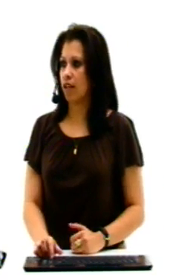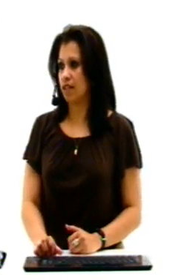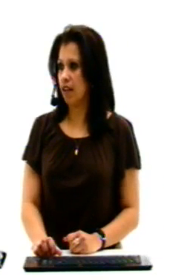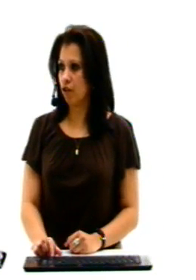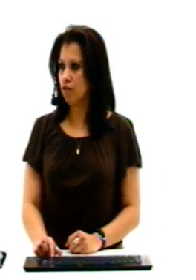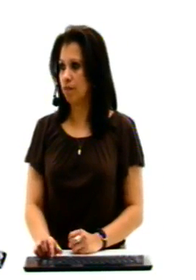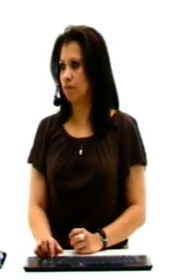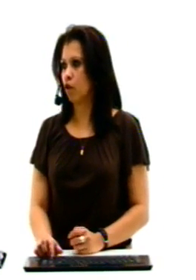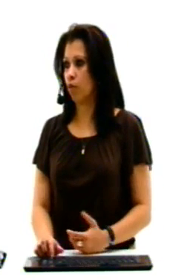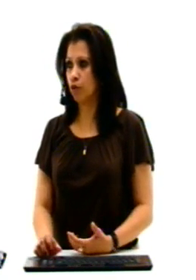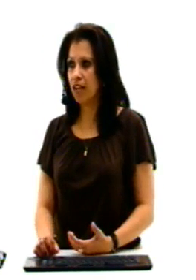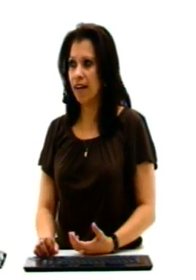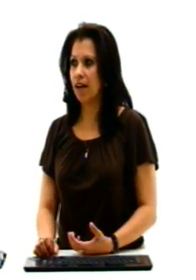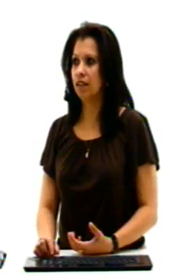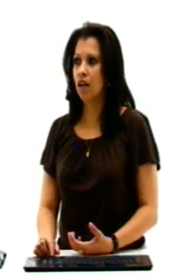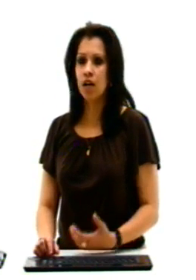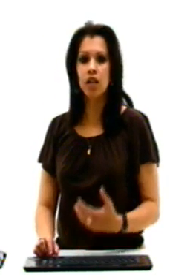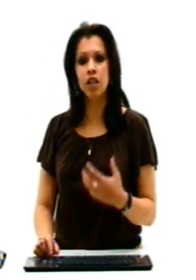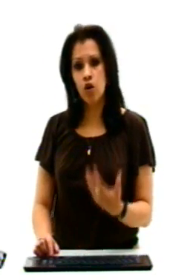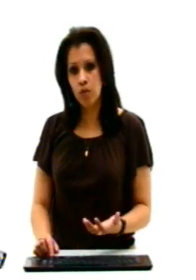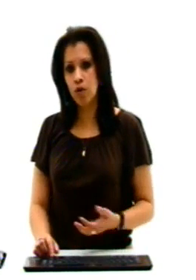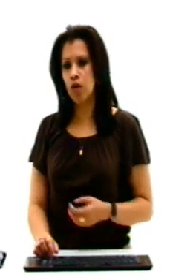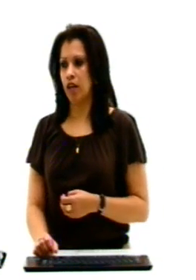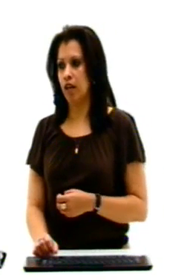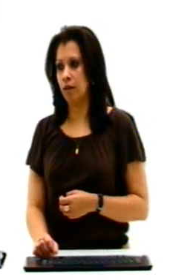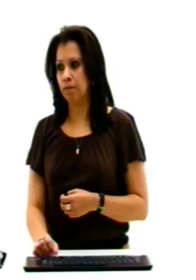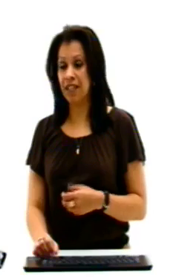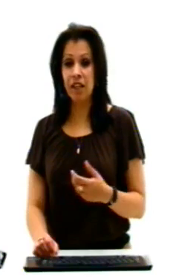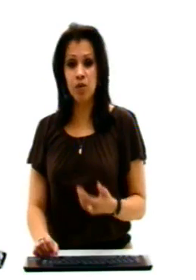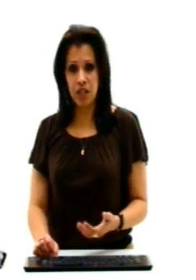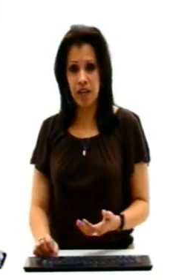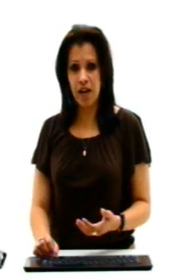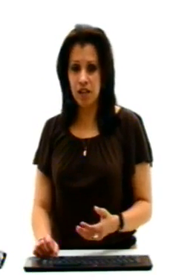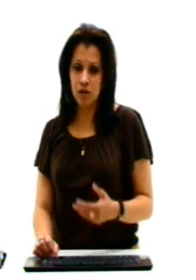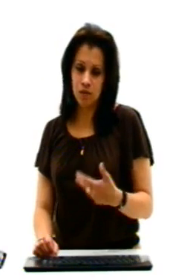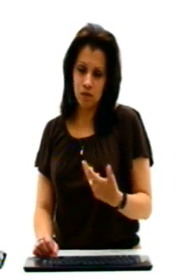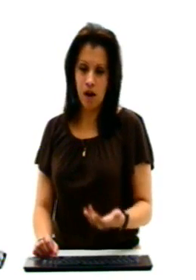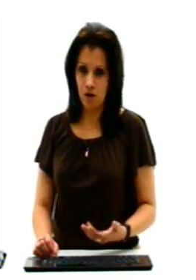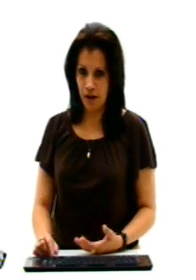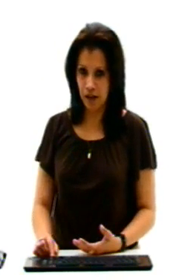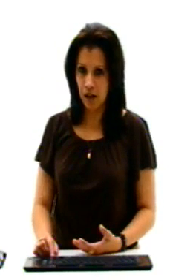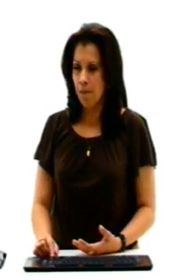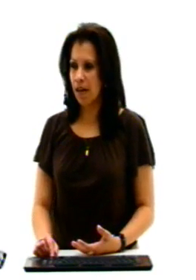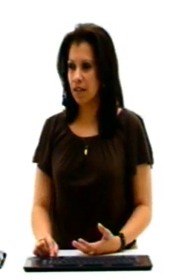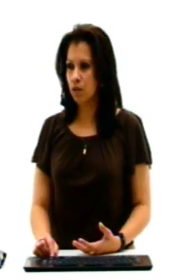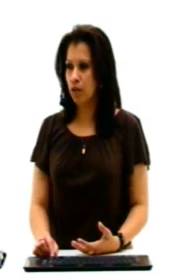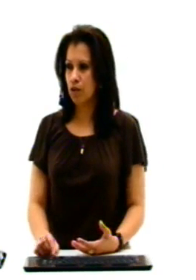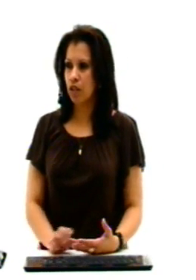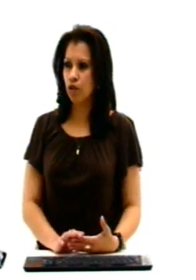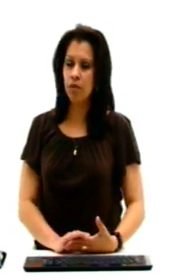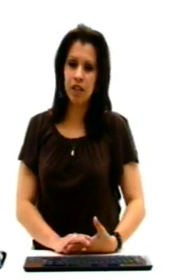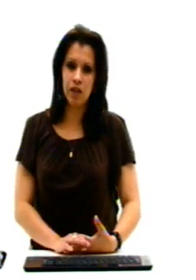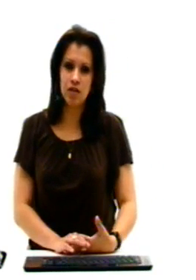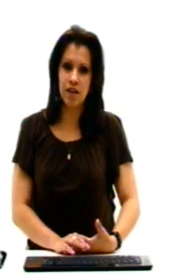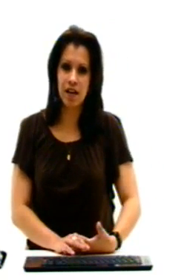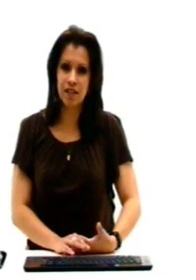eh Cedro como yuscarán y como eh Santa Lucía y guascoran van a ser uno de los